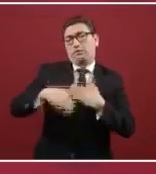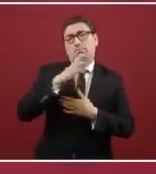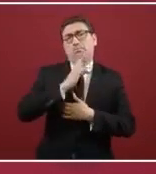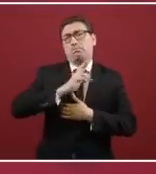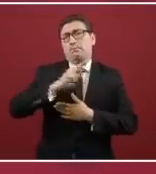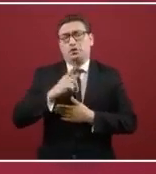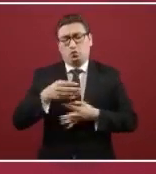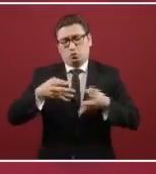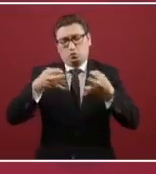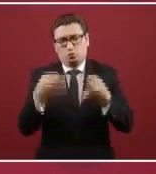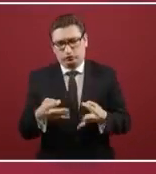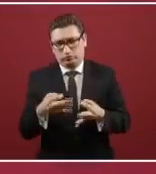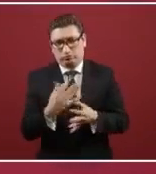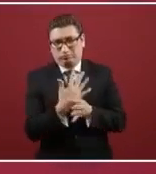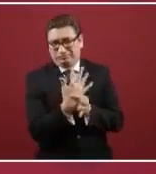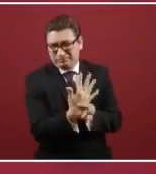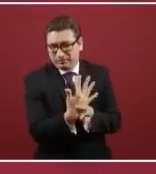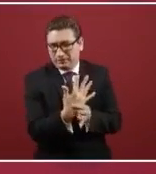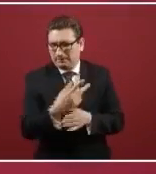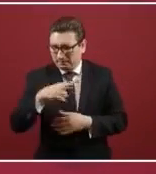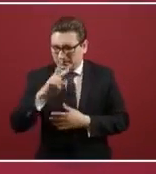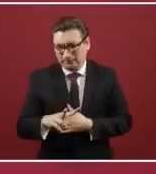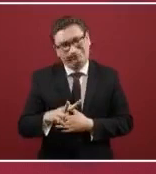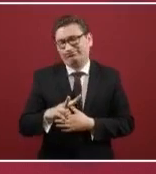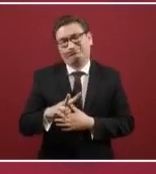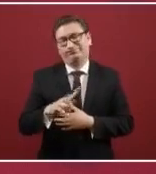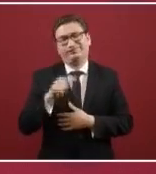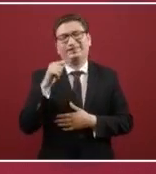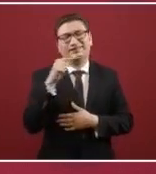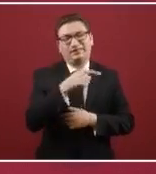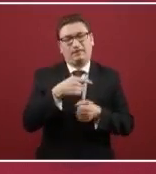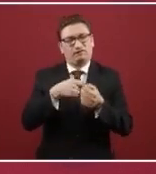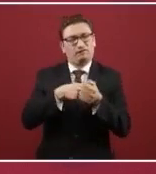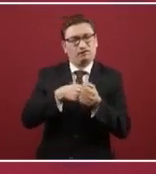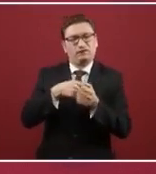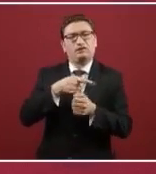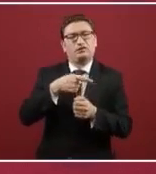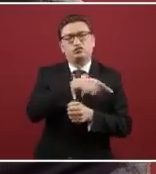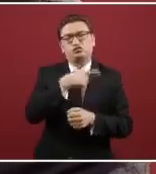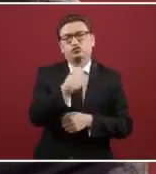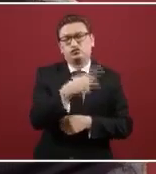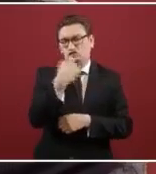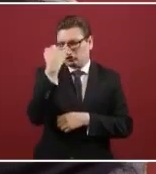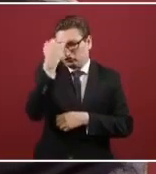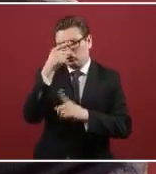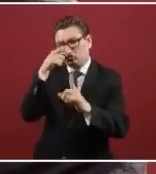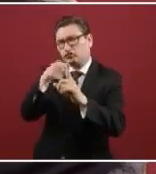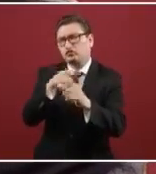de la educación, cuando el propósito de fondo era